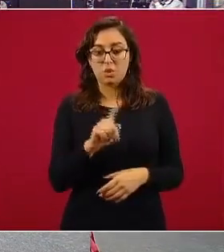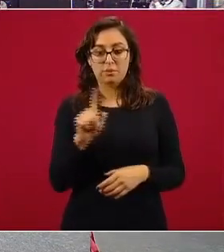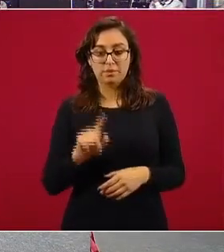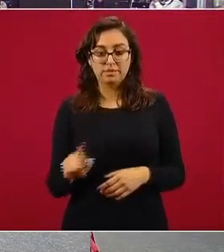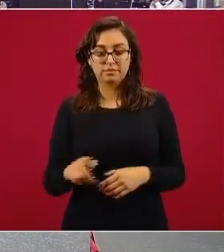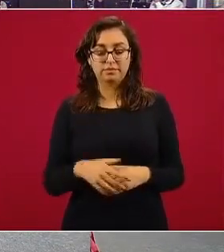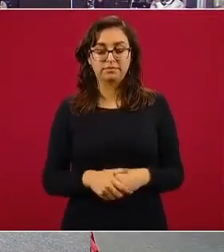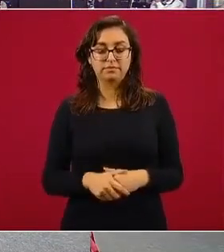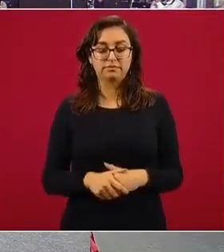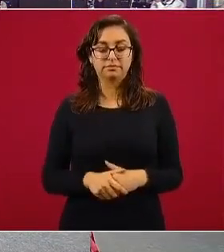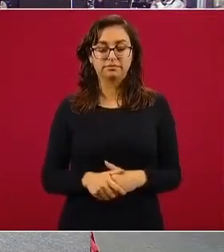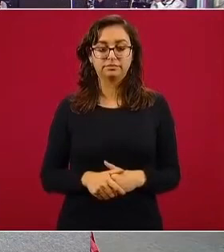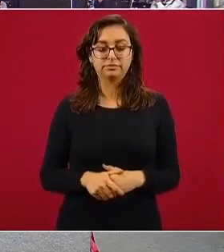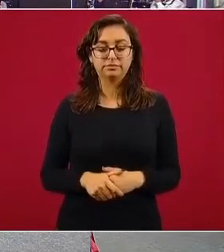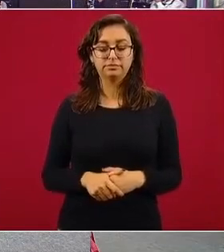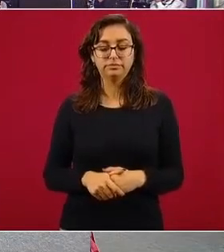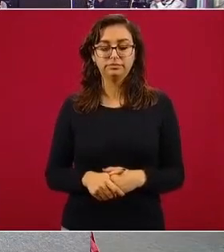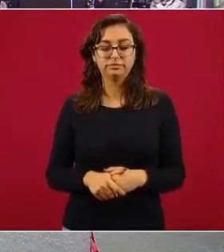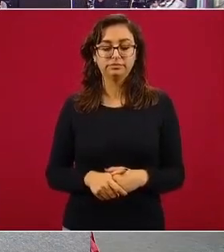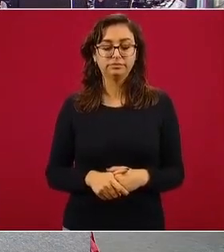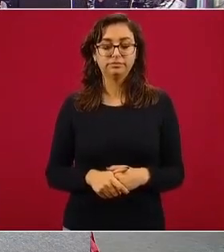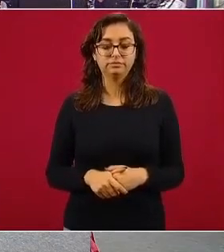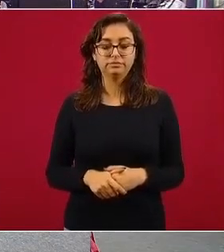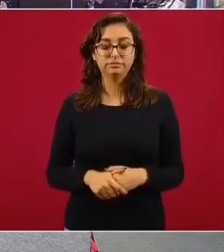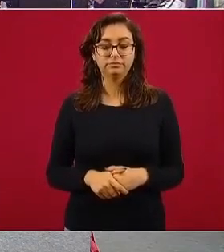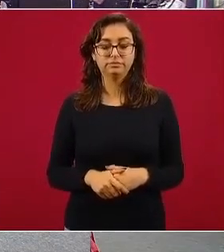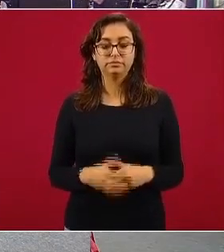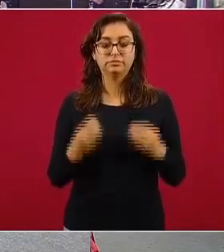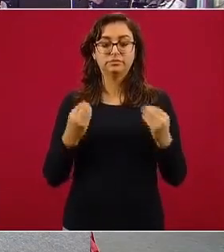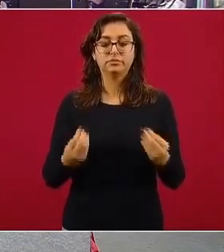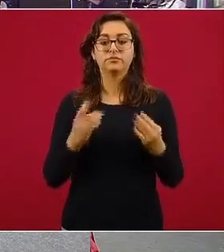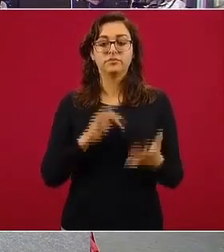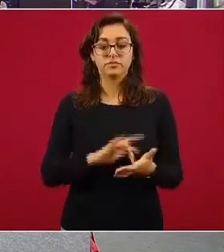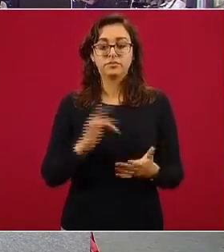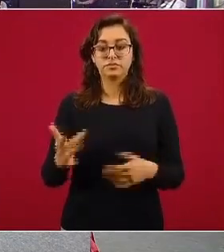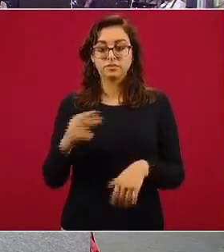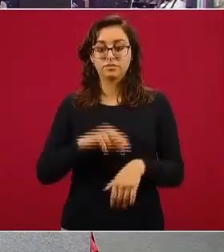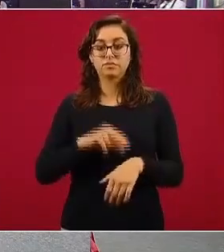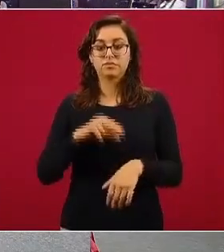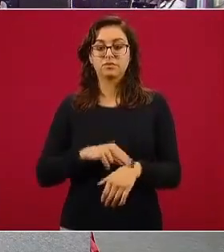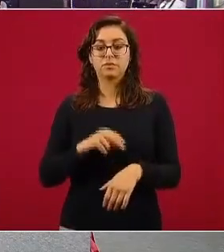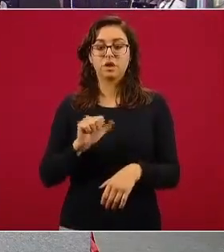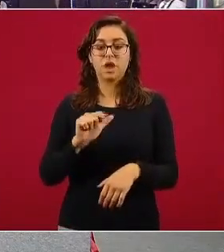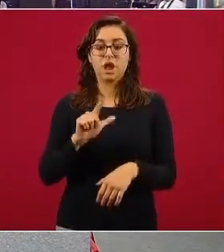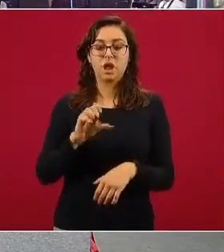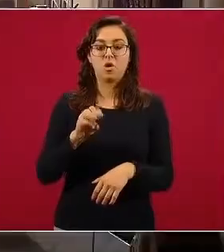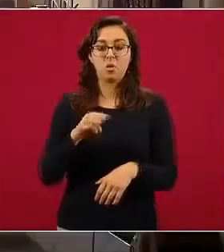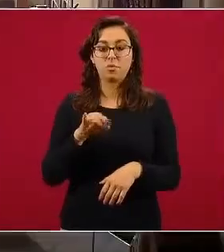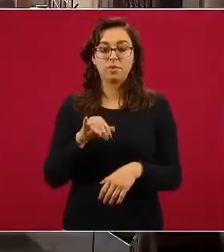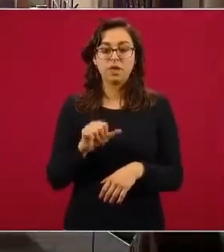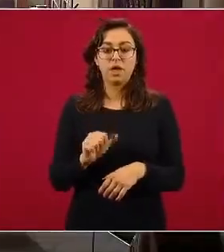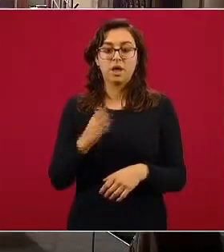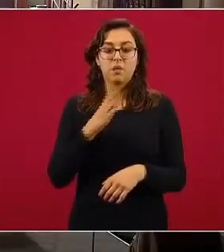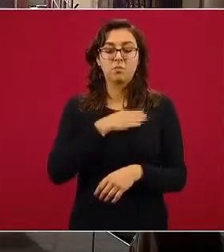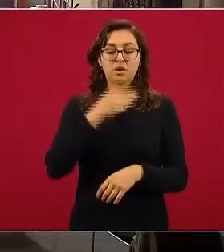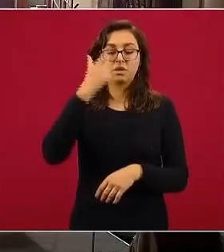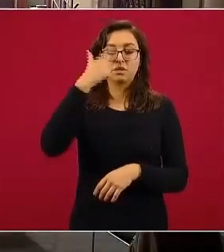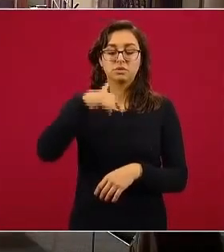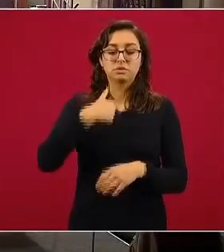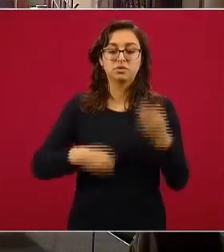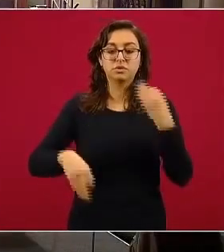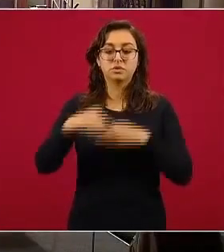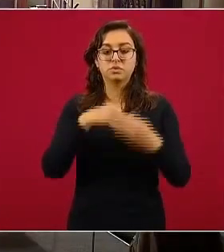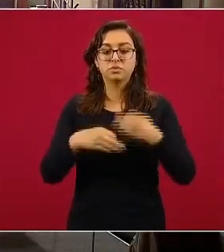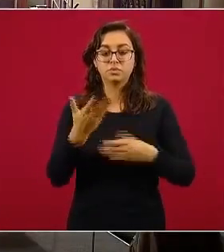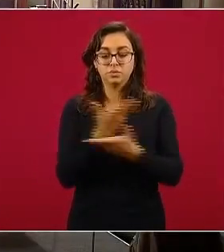Ridaura. Muchas gracias, doctor Alomía. Buenas noches. Vengan todas y todos.